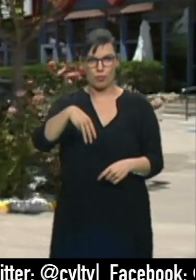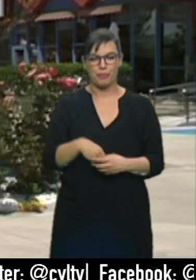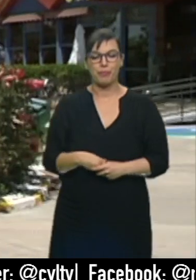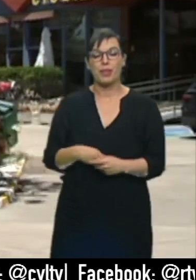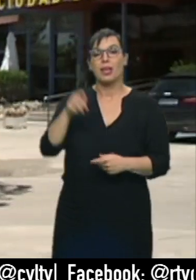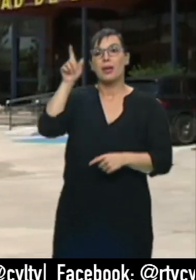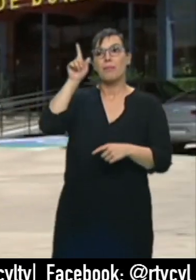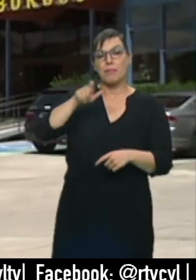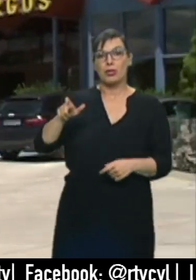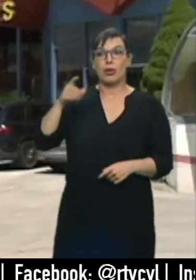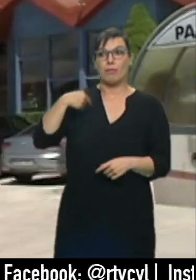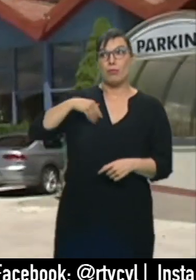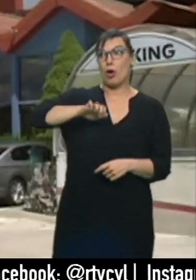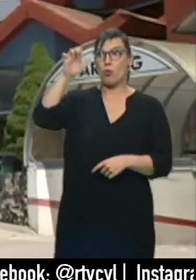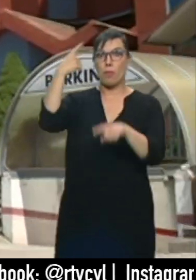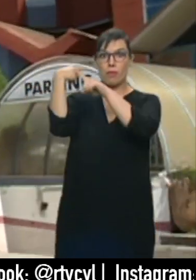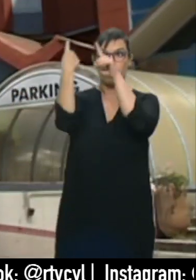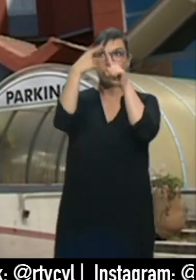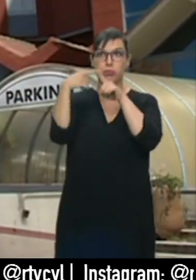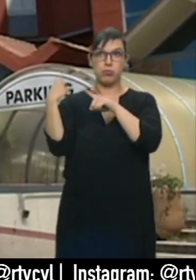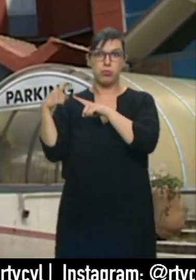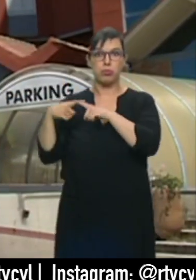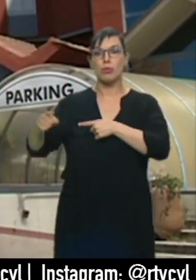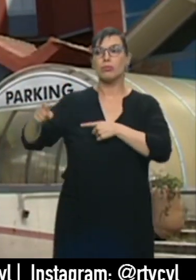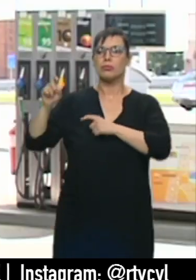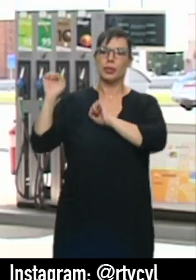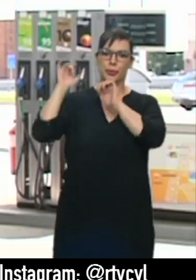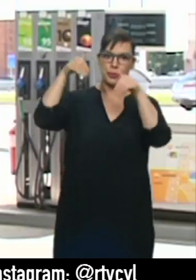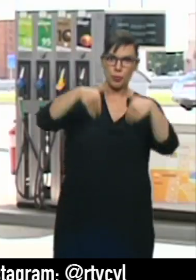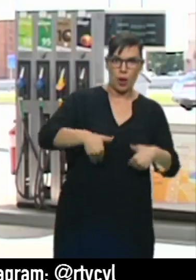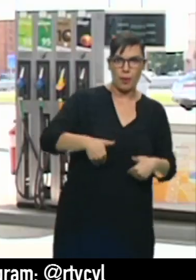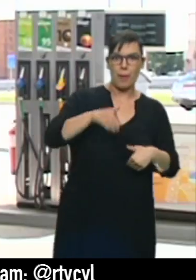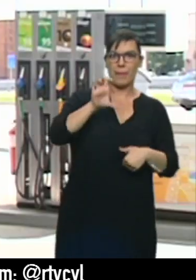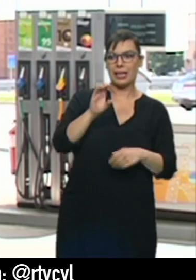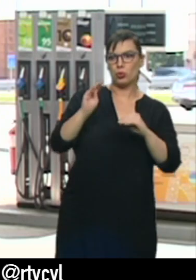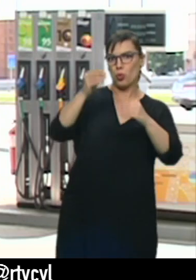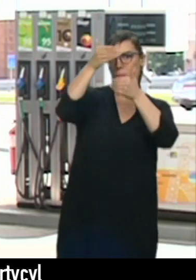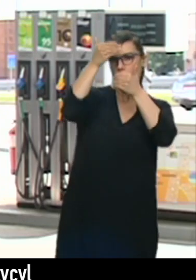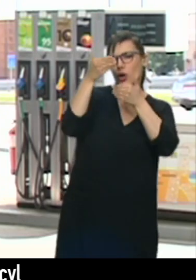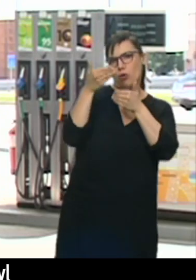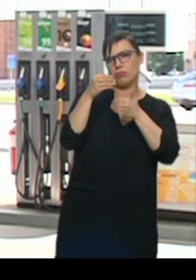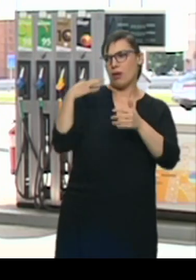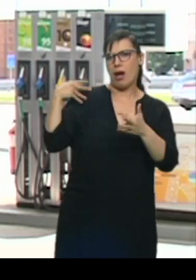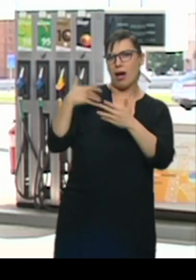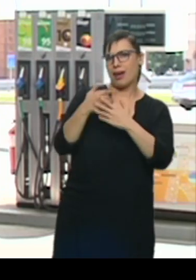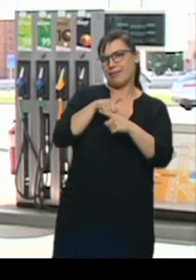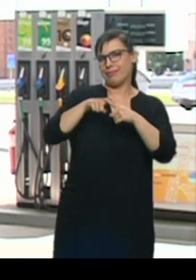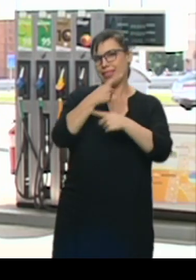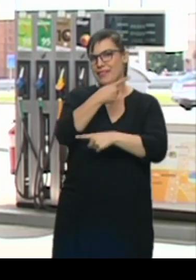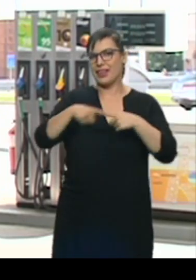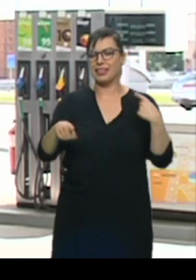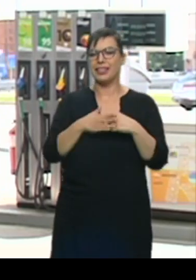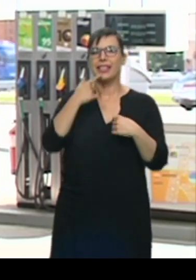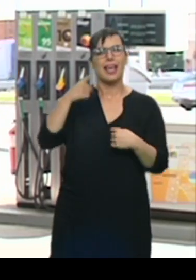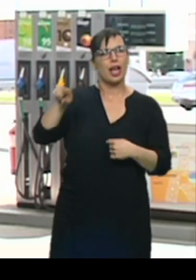regresar a sus países de origen ha cambiado notablemente en los últimos años. Lo tienen todo muy, muy, muy organizado. Aparte que yo creo que ha cambiado mucho también